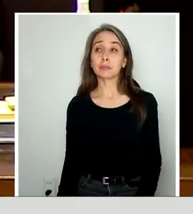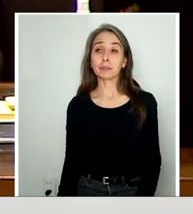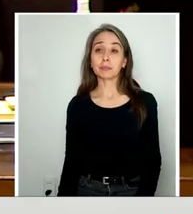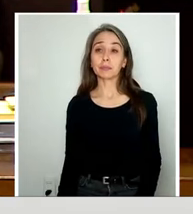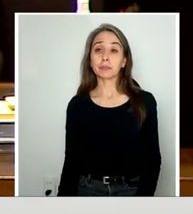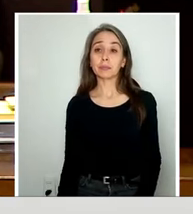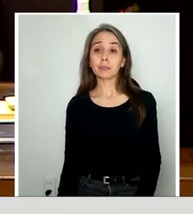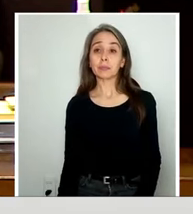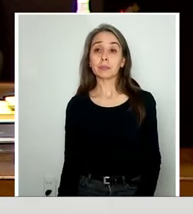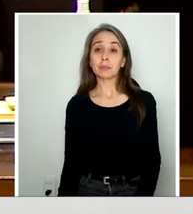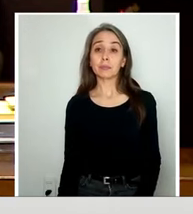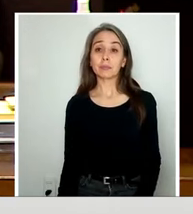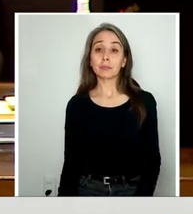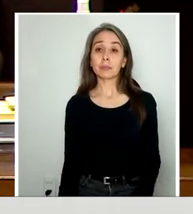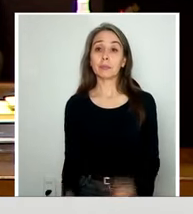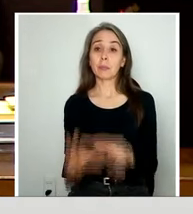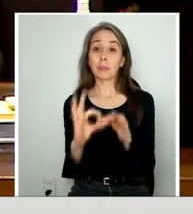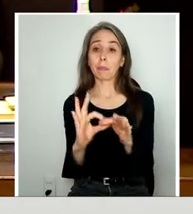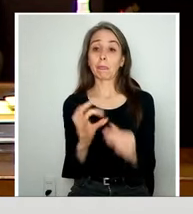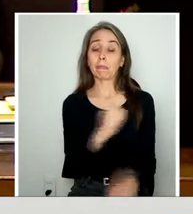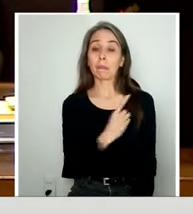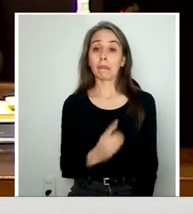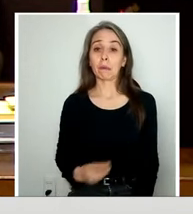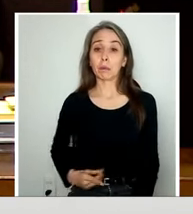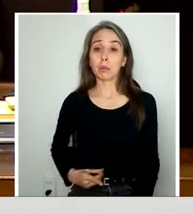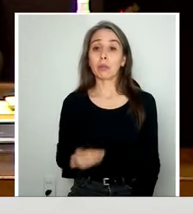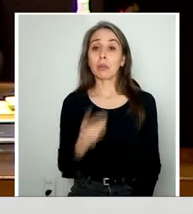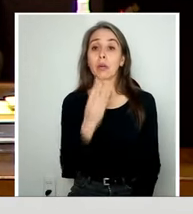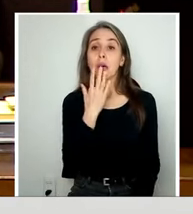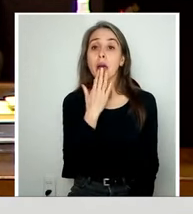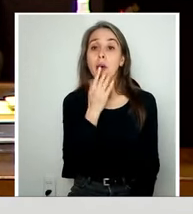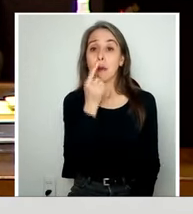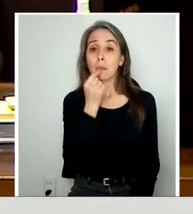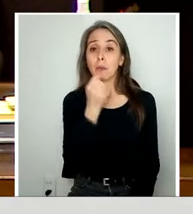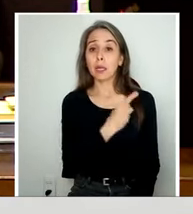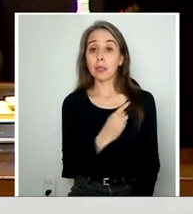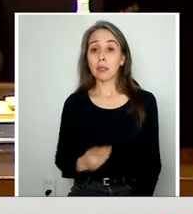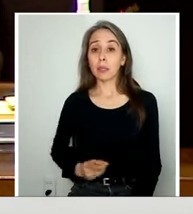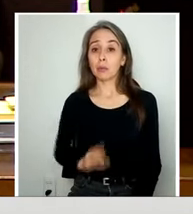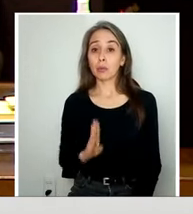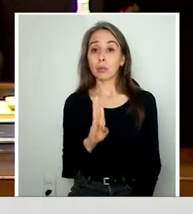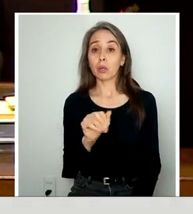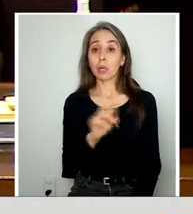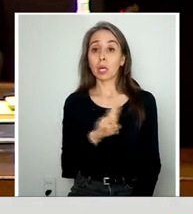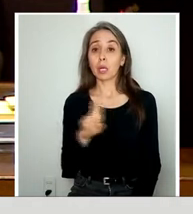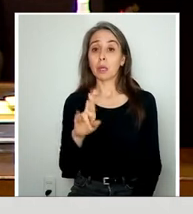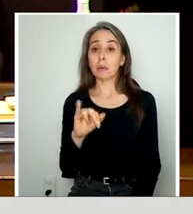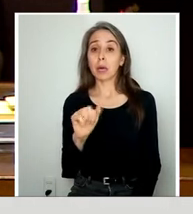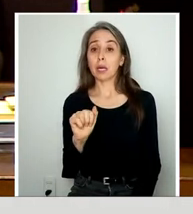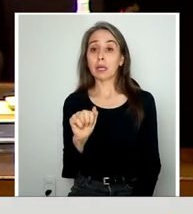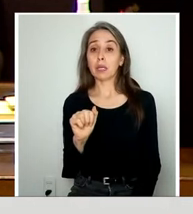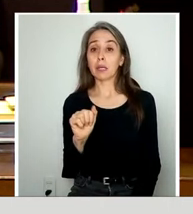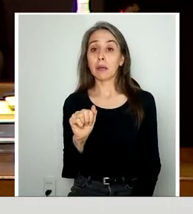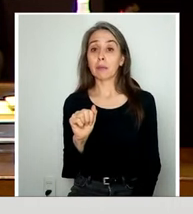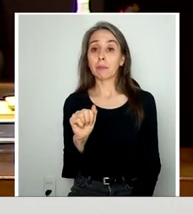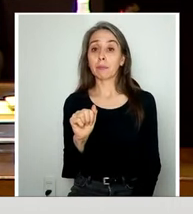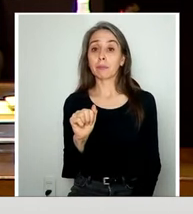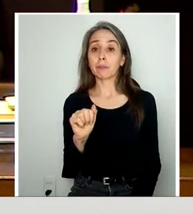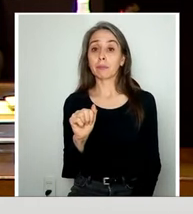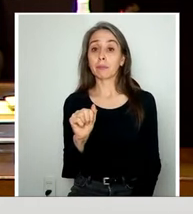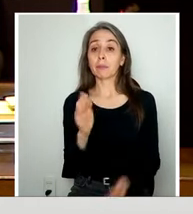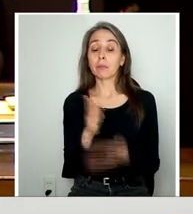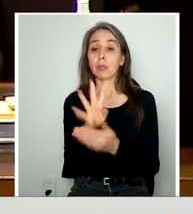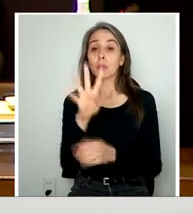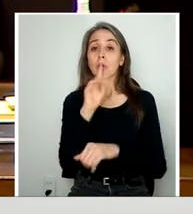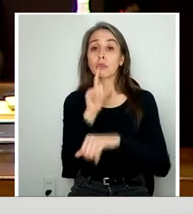Gracias diputado tiene la palabra el diputado Héctor barría por hasta por cuatro minutos